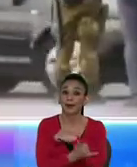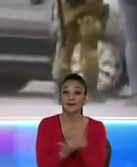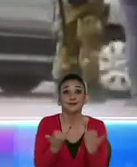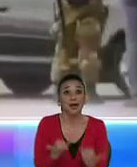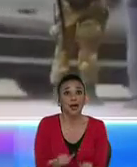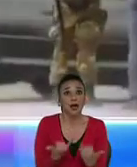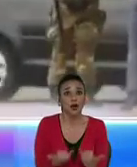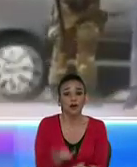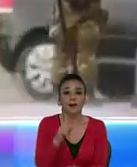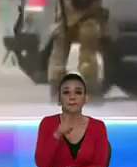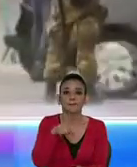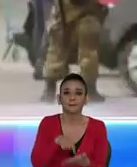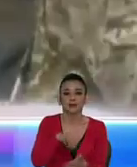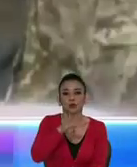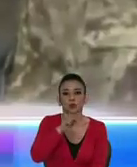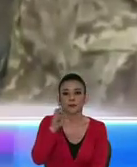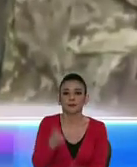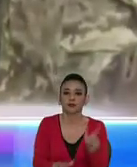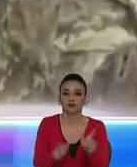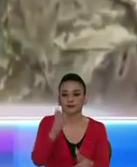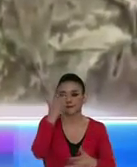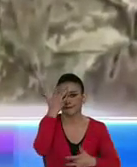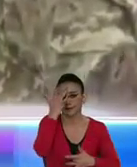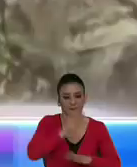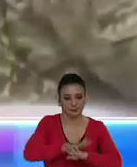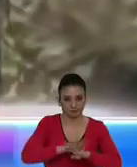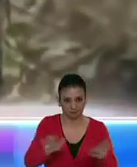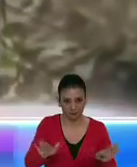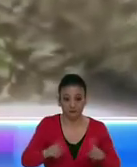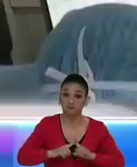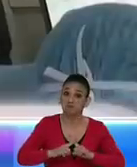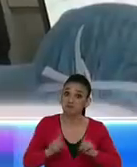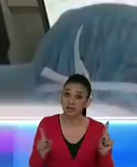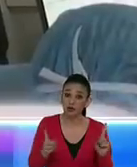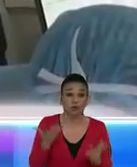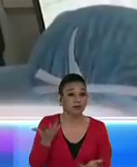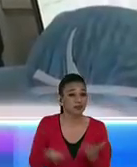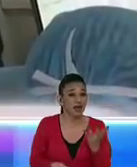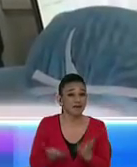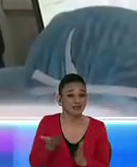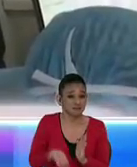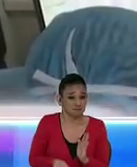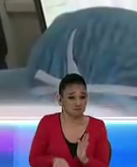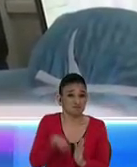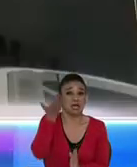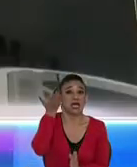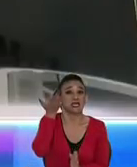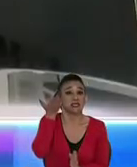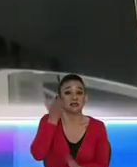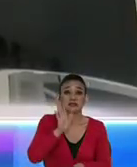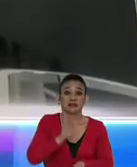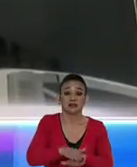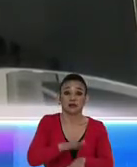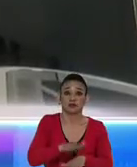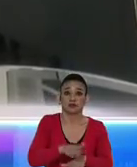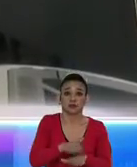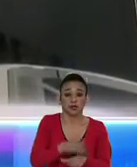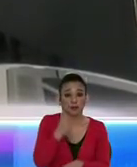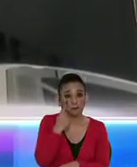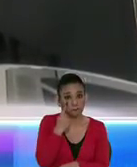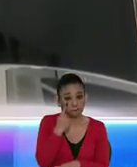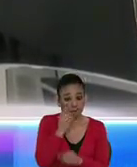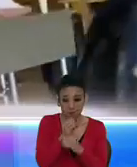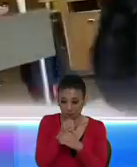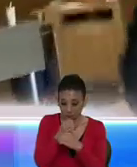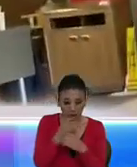de 1.400 casos registrados, pero según expertos, la cifra podría ser mucho mayor, dada la escasez de pruebas realizadas.